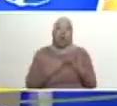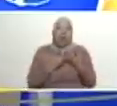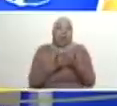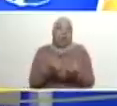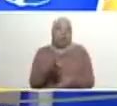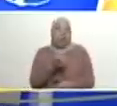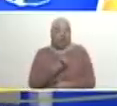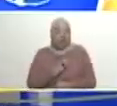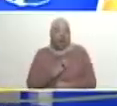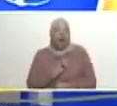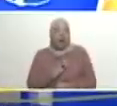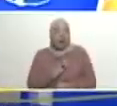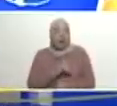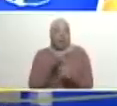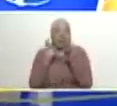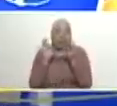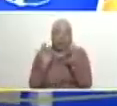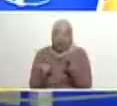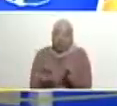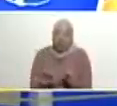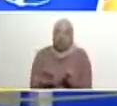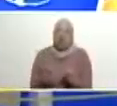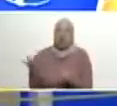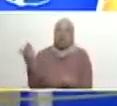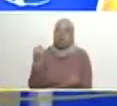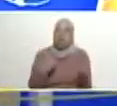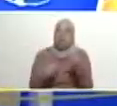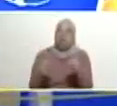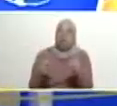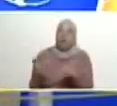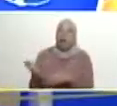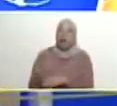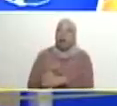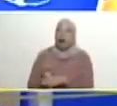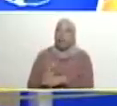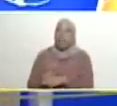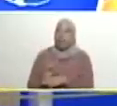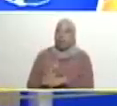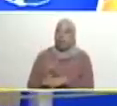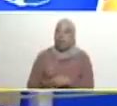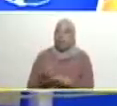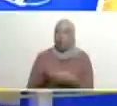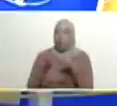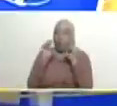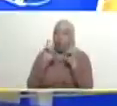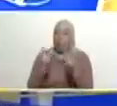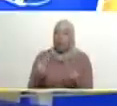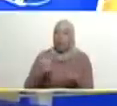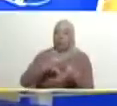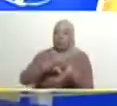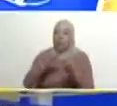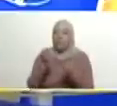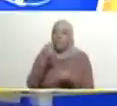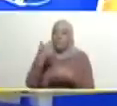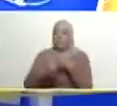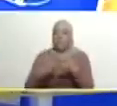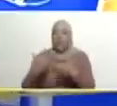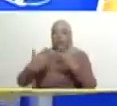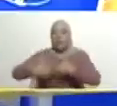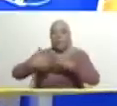tenemos, estoy seguro que más temprano que tarde veremos un reverdecer de